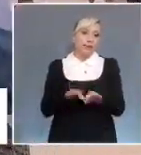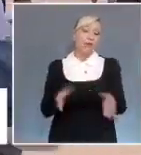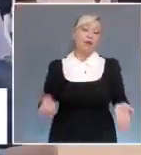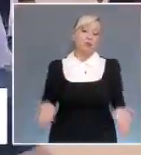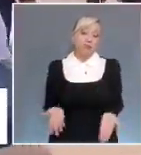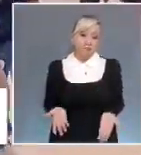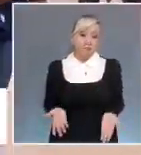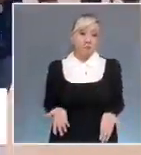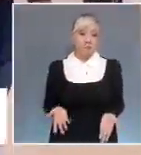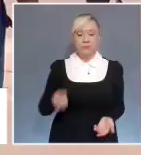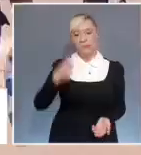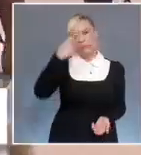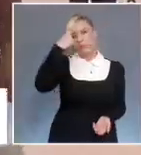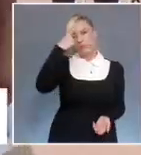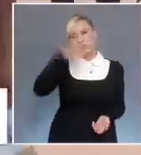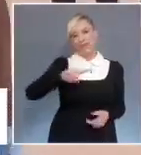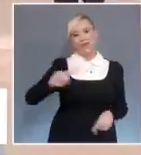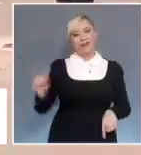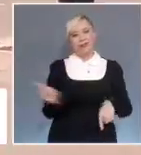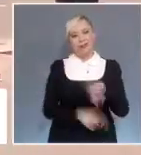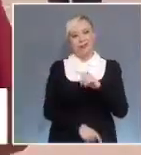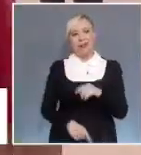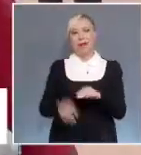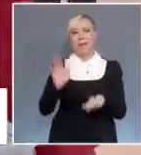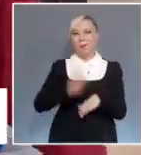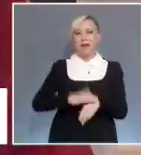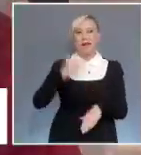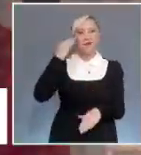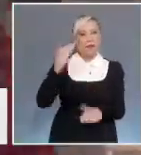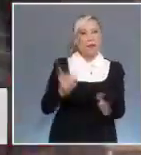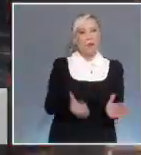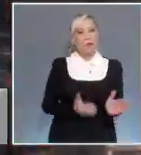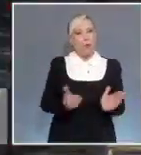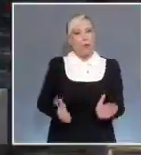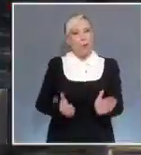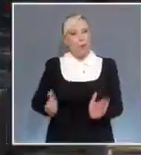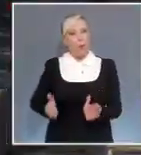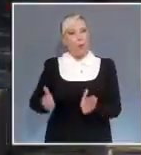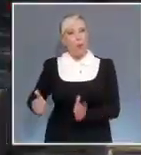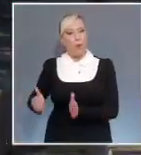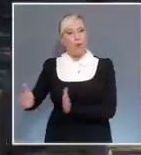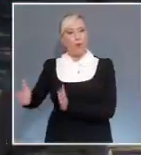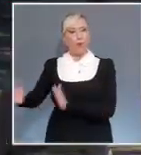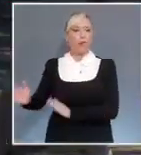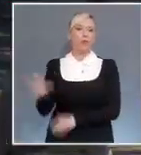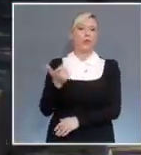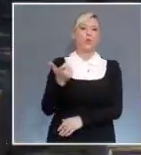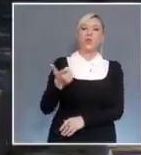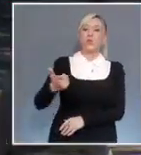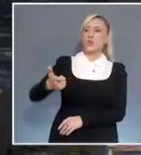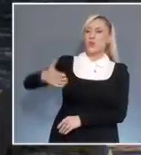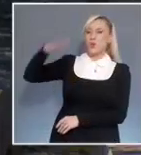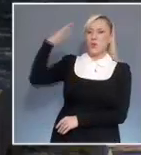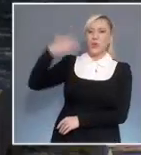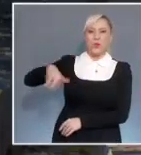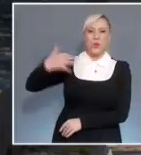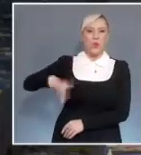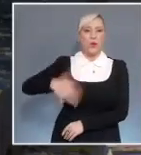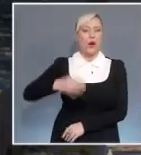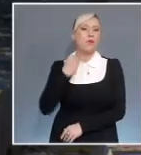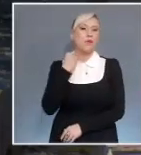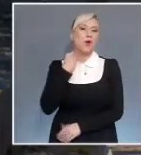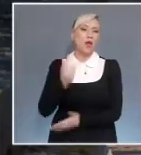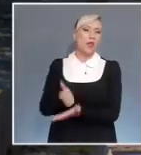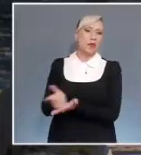busca eliminar todo elemento que retarde su impartición, volviéndola costosa y de difícil acceso. En el caso